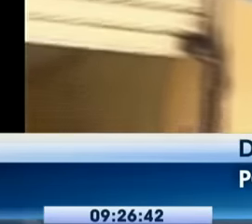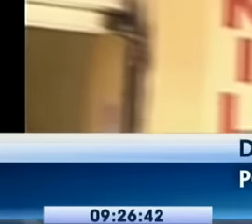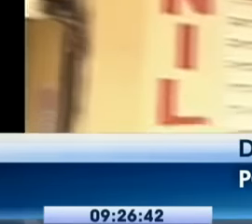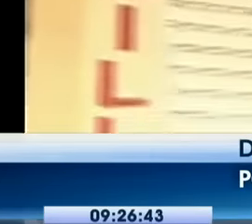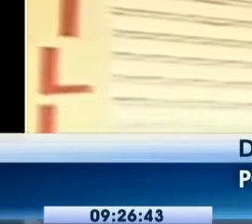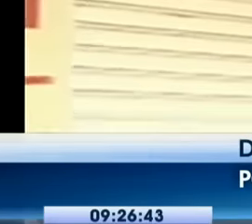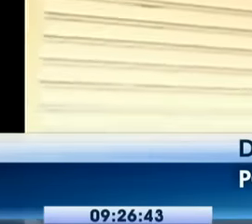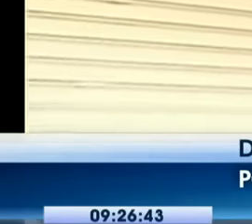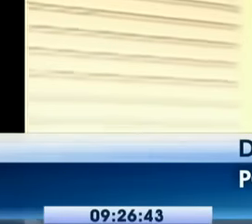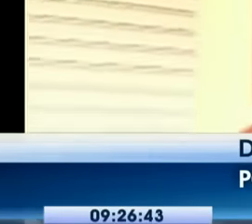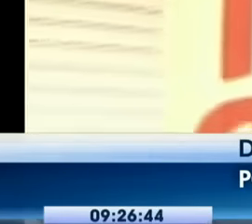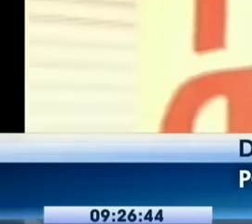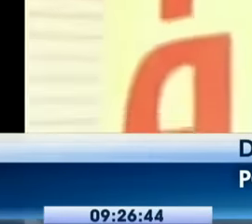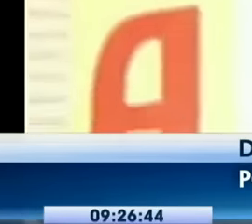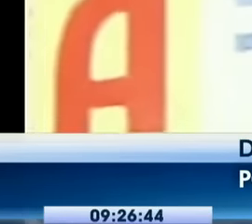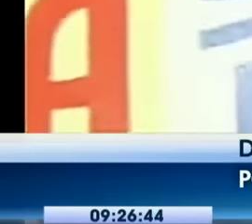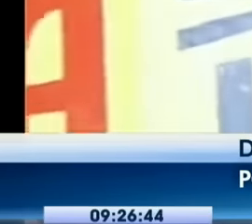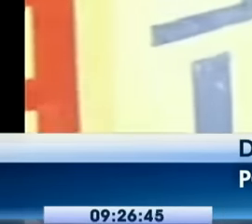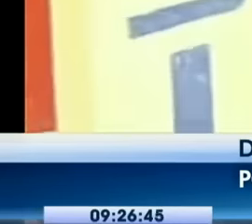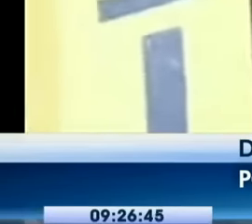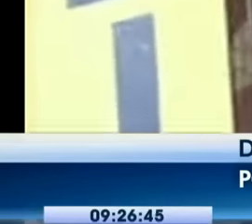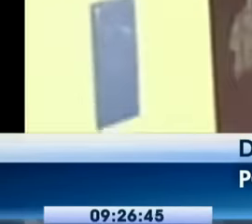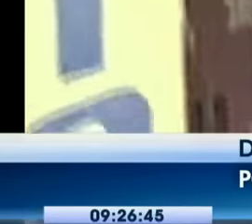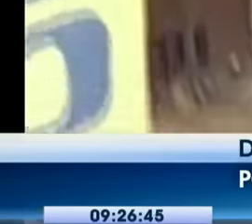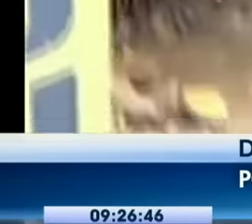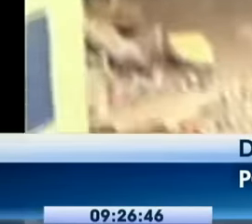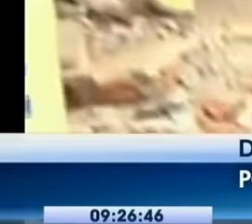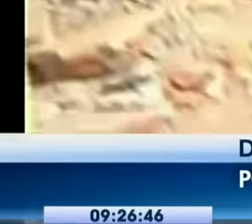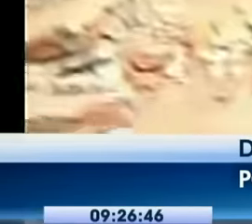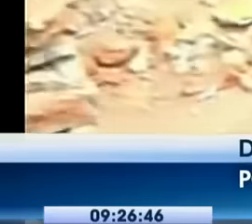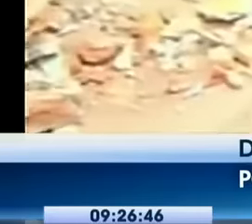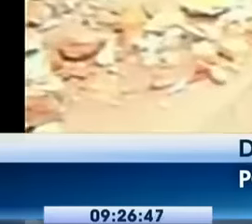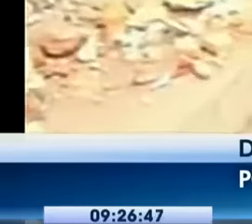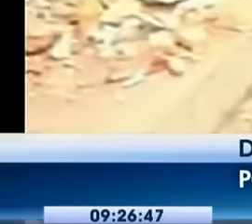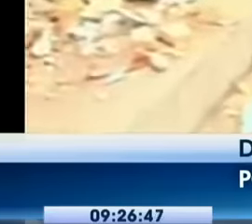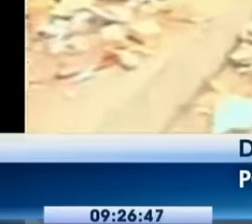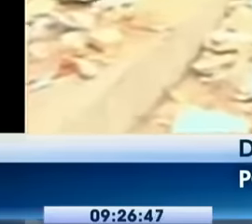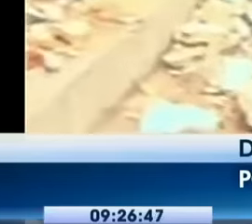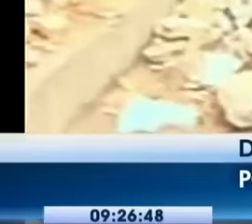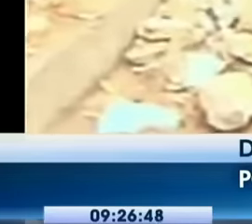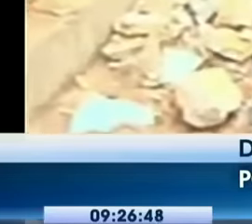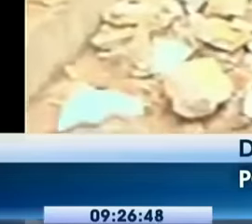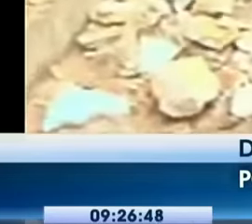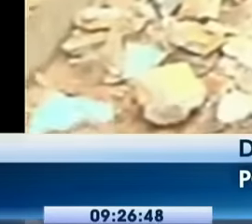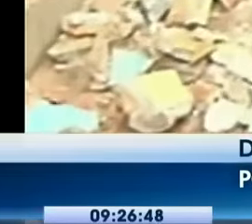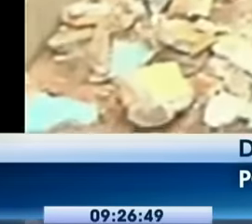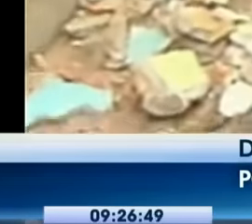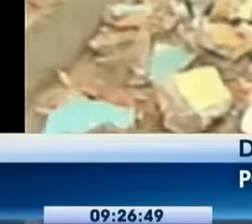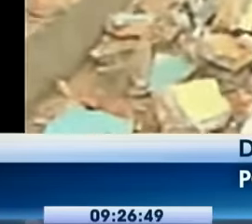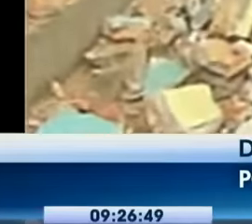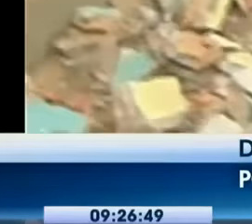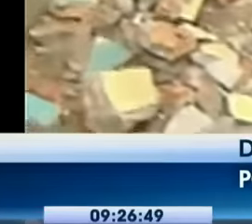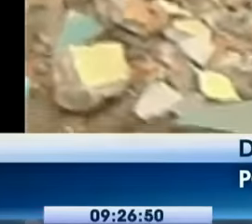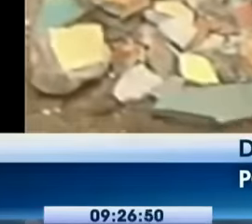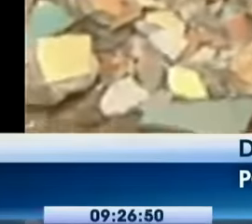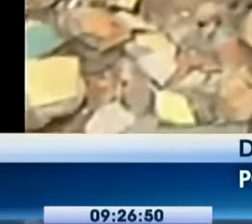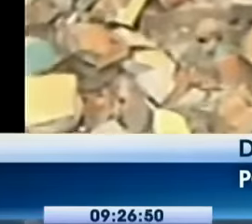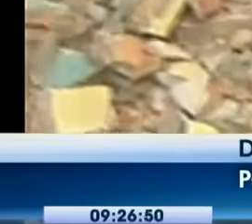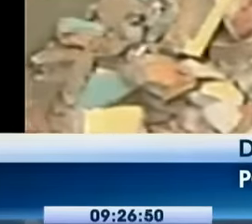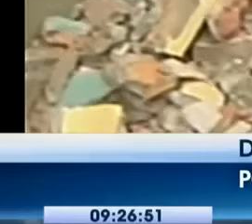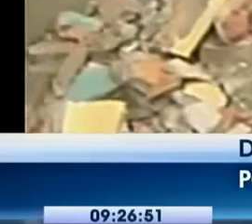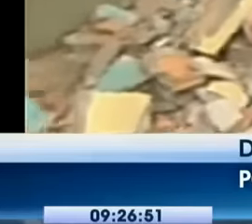mercadería, a retirar sus pertenencias y poder buscar otro destino donde poder establecer nuevamente sus negocios, sus locales.